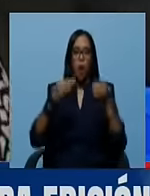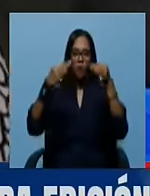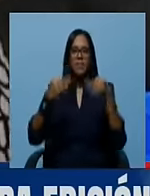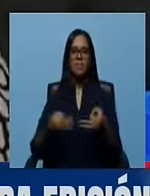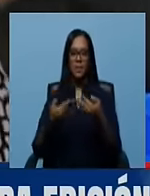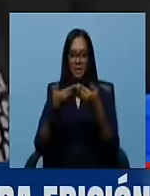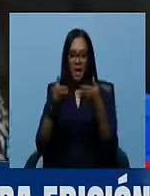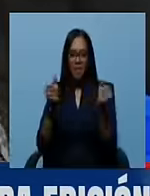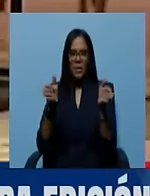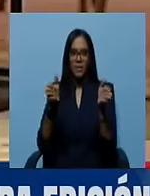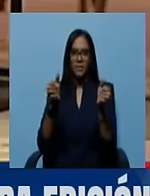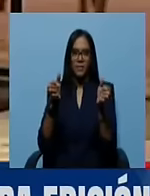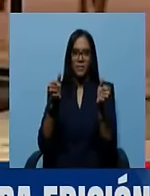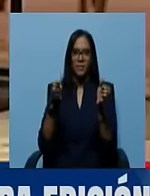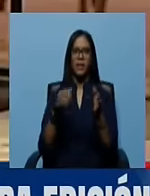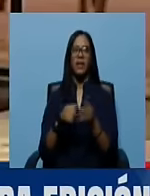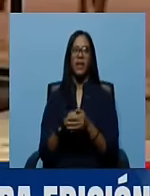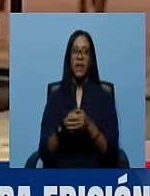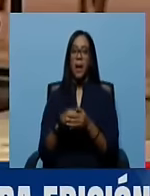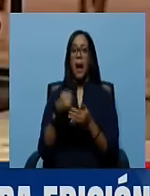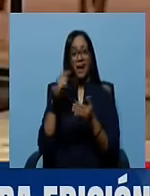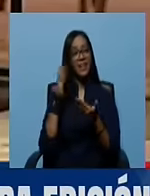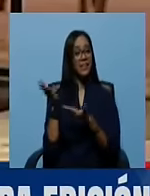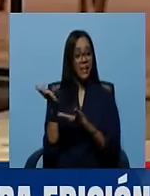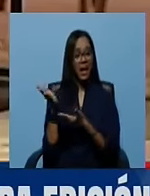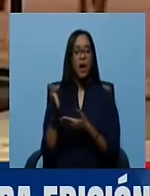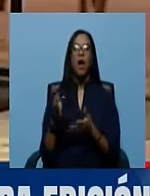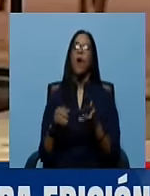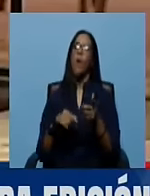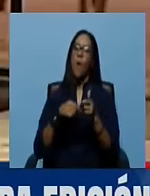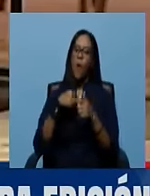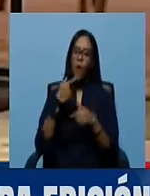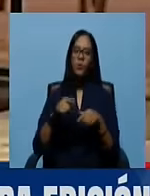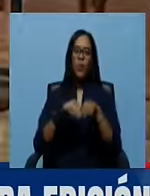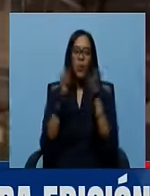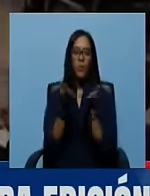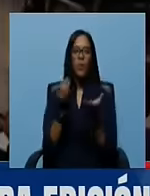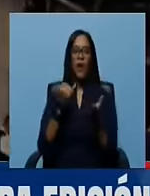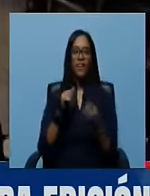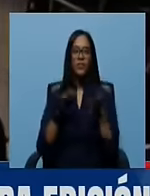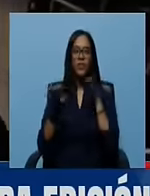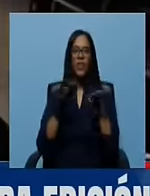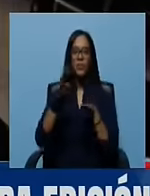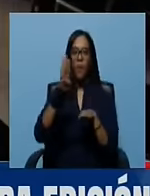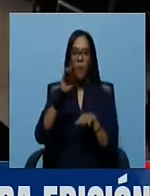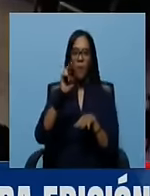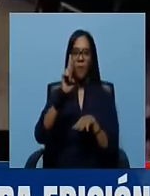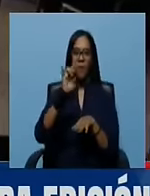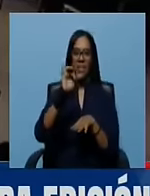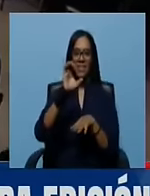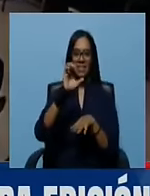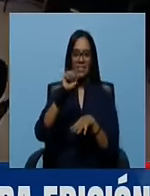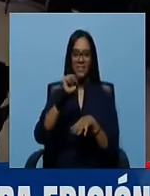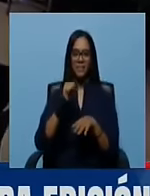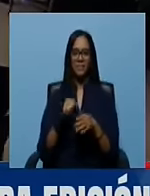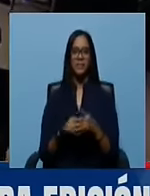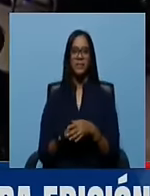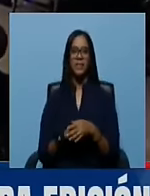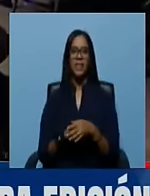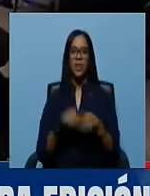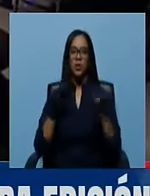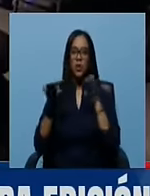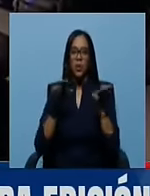oficialmente abierta. Otro mundo existe. Los BRICS, turismo BRICS, ¿ah? Turismo